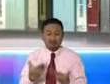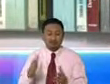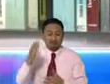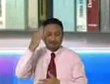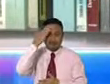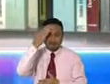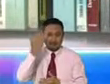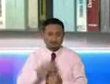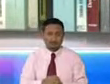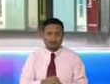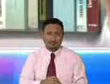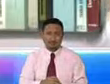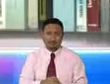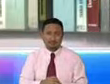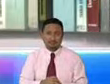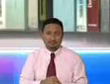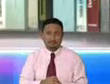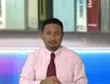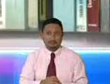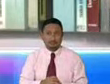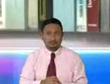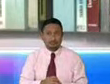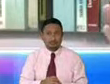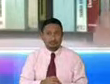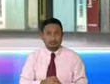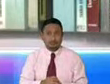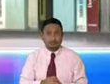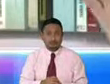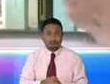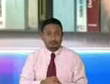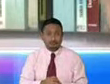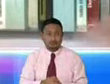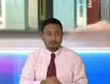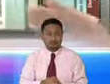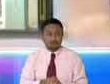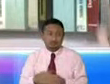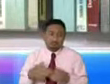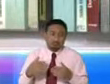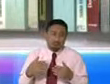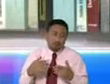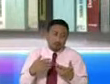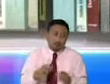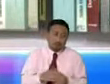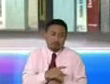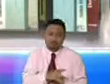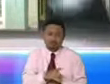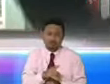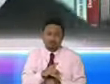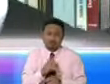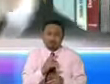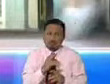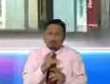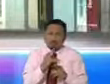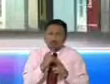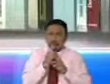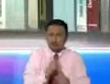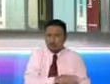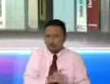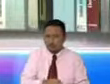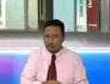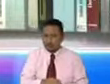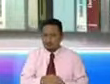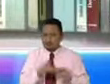jurídicamente como obiter dicta, es decir, algún fundamento que usted pone en el fallo, pero que no le vincula respecto